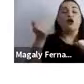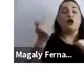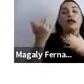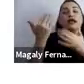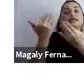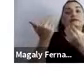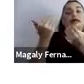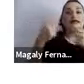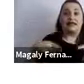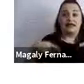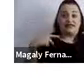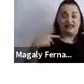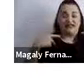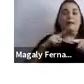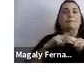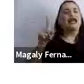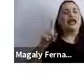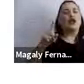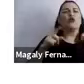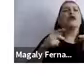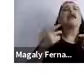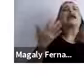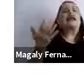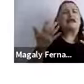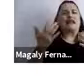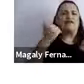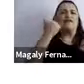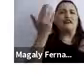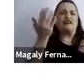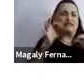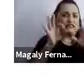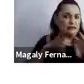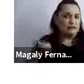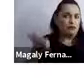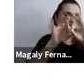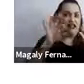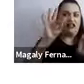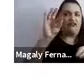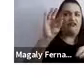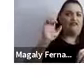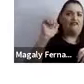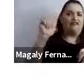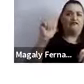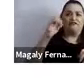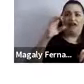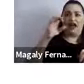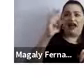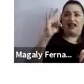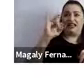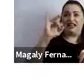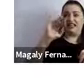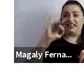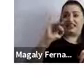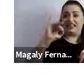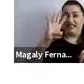vida. Pero ¿qué factible es lo importante? ¿Qué factible es compararnos con esos